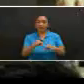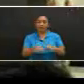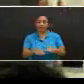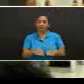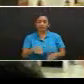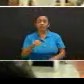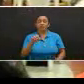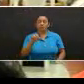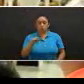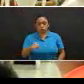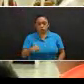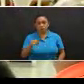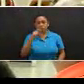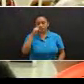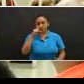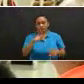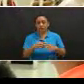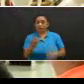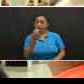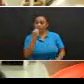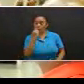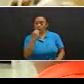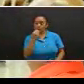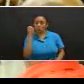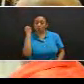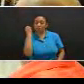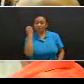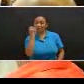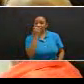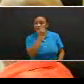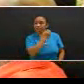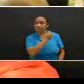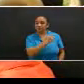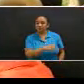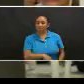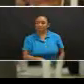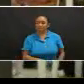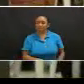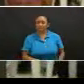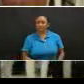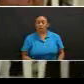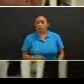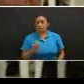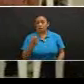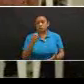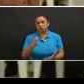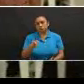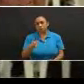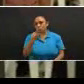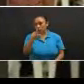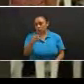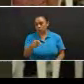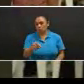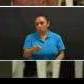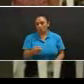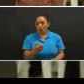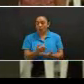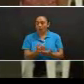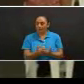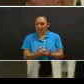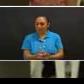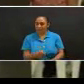Pero si también te comiste algún elote, es necesario que lo pagues, y eso te va a beneficiar a tu